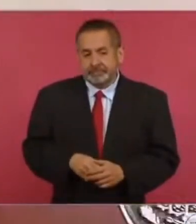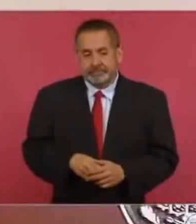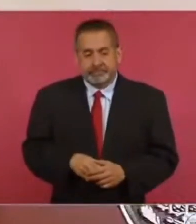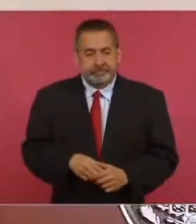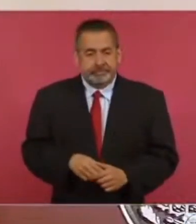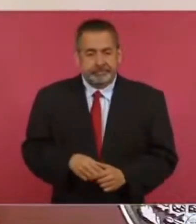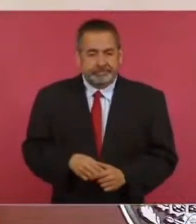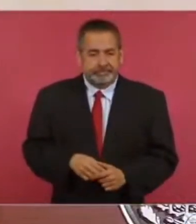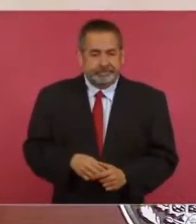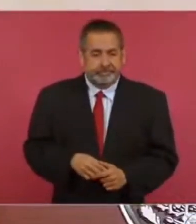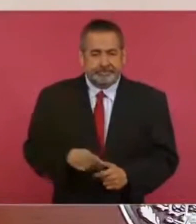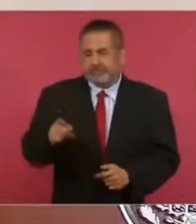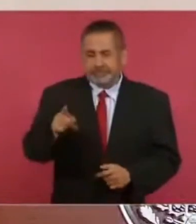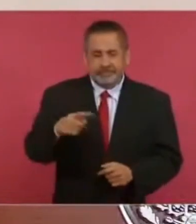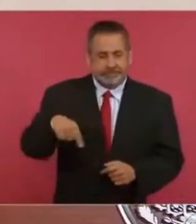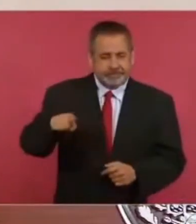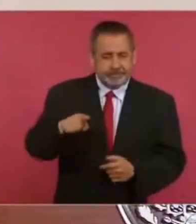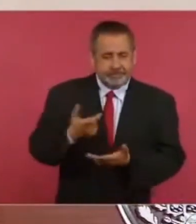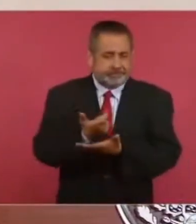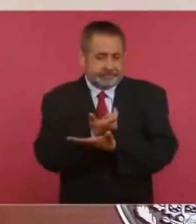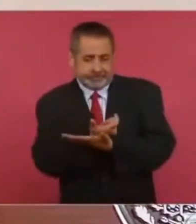Redujeron el salario